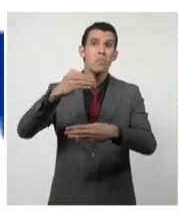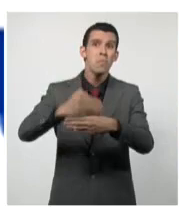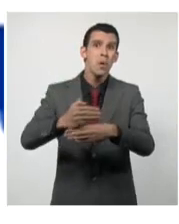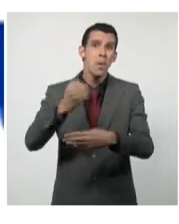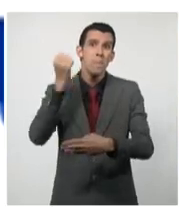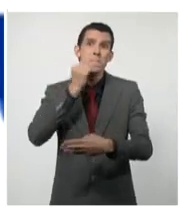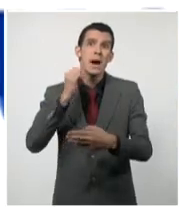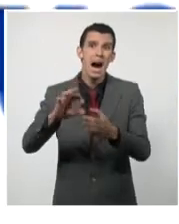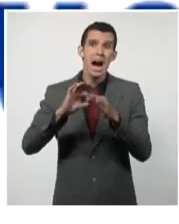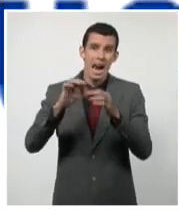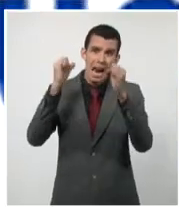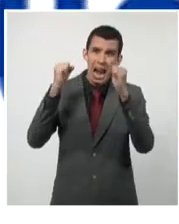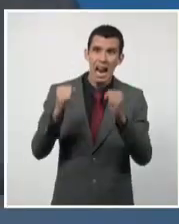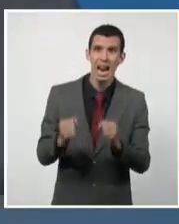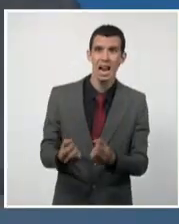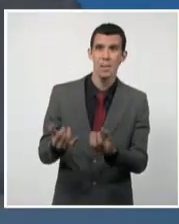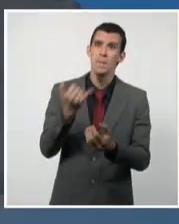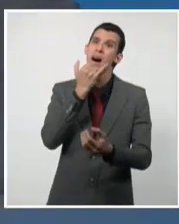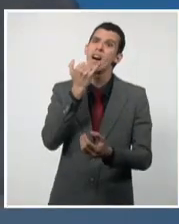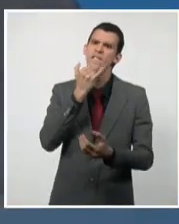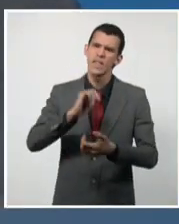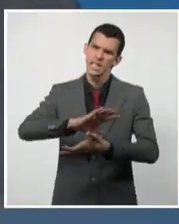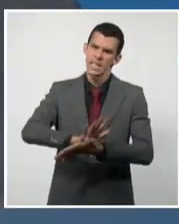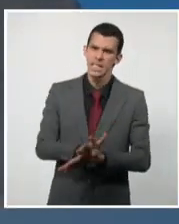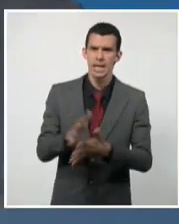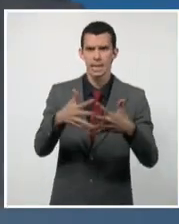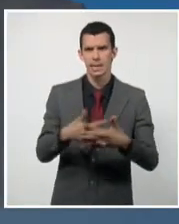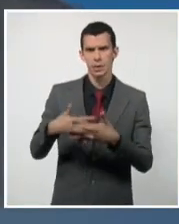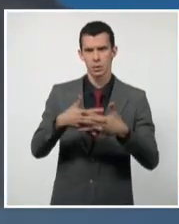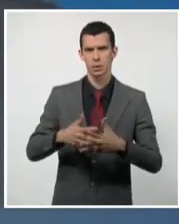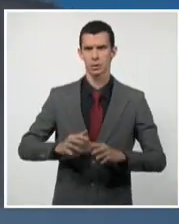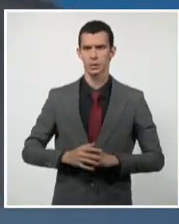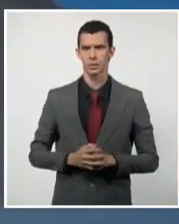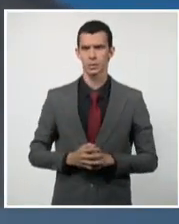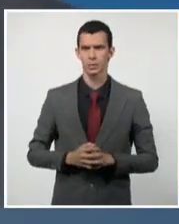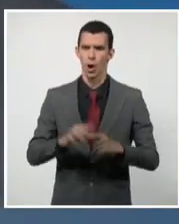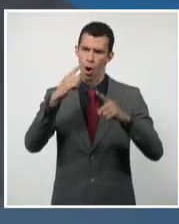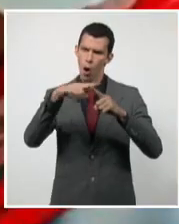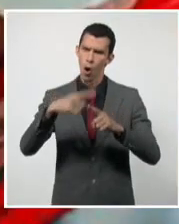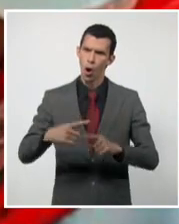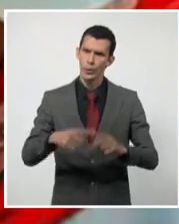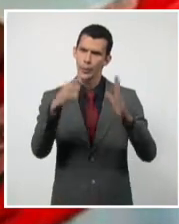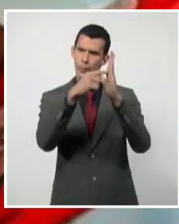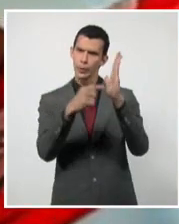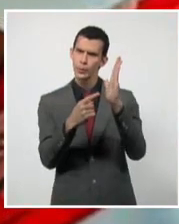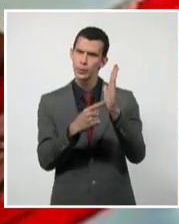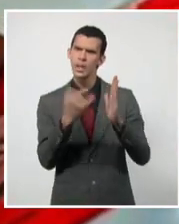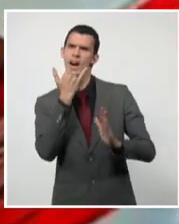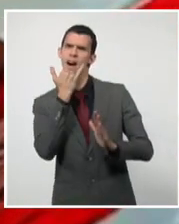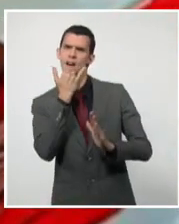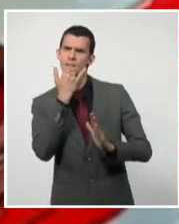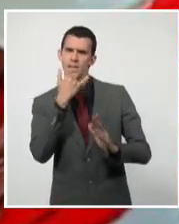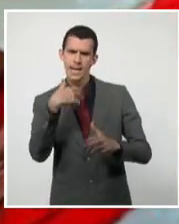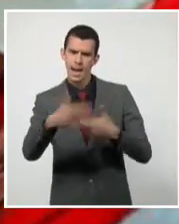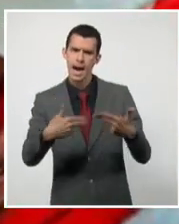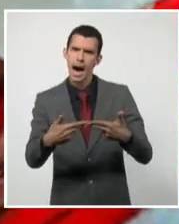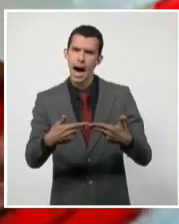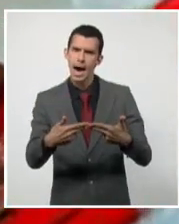recrudecido, igual que una campaña políticamente motivada contra la